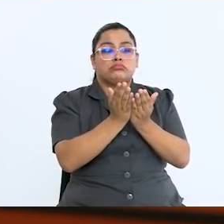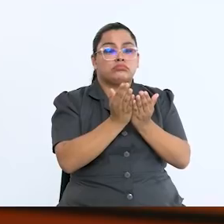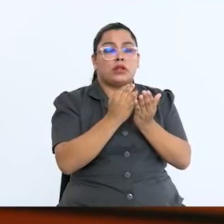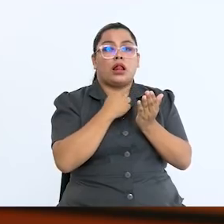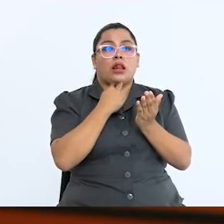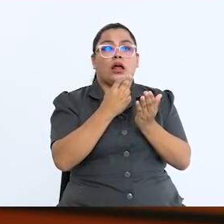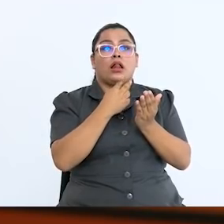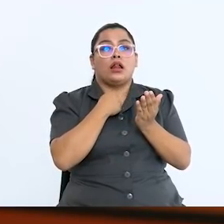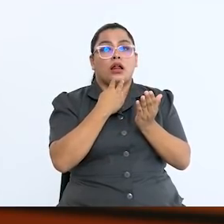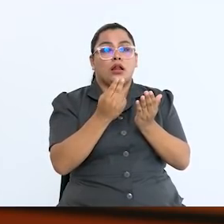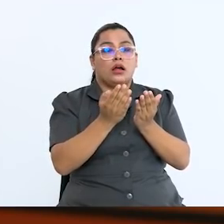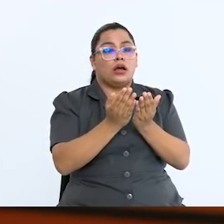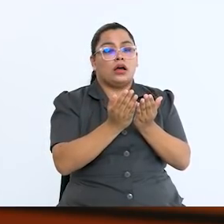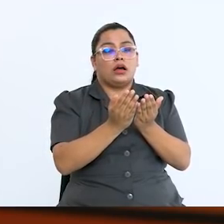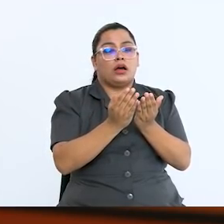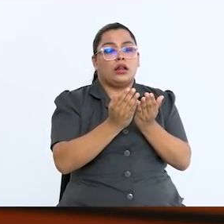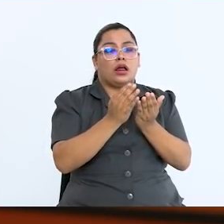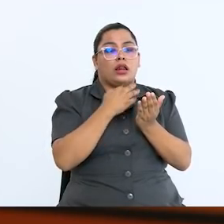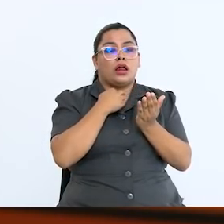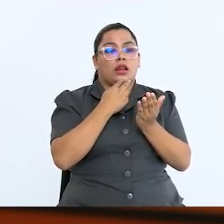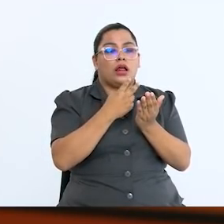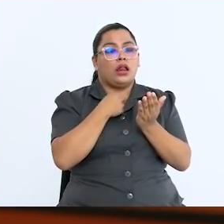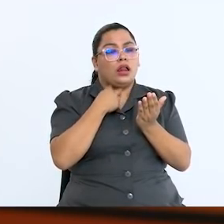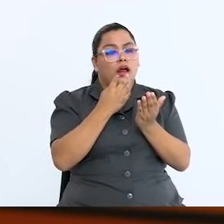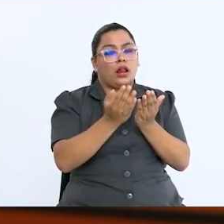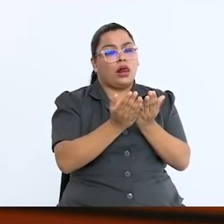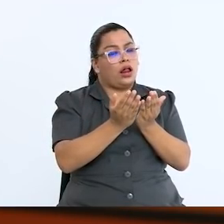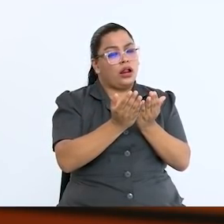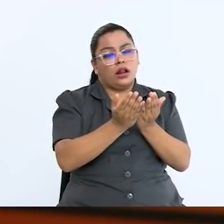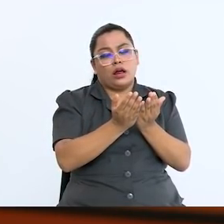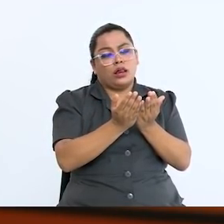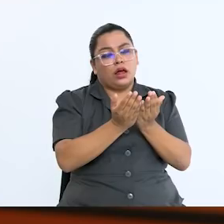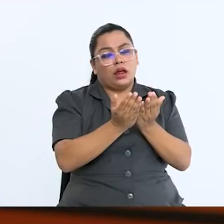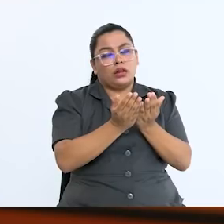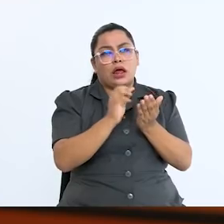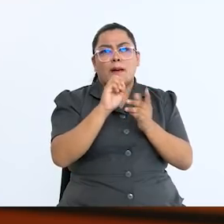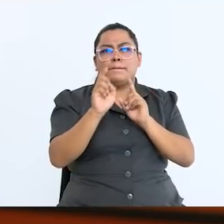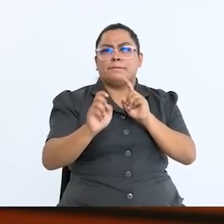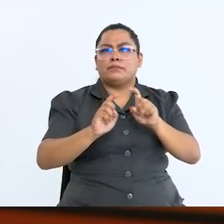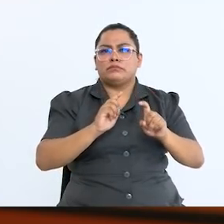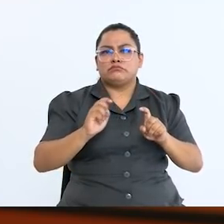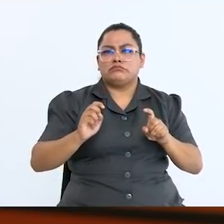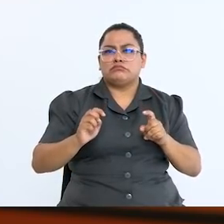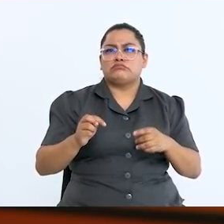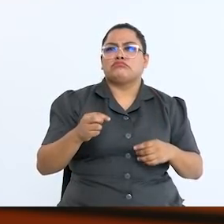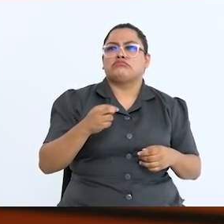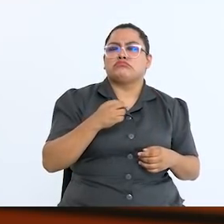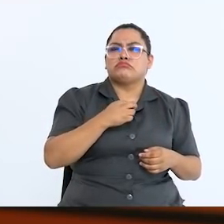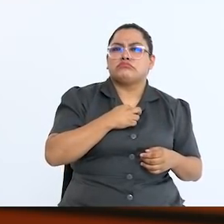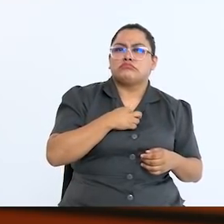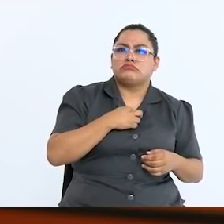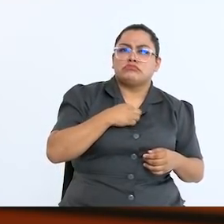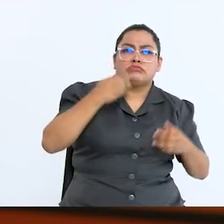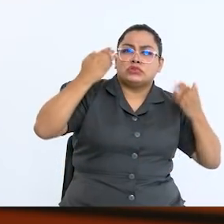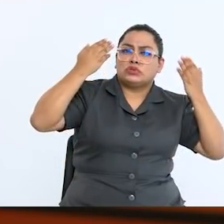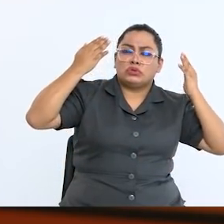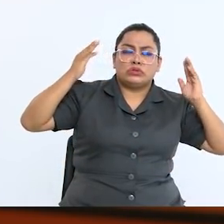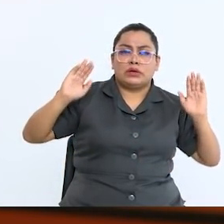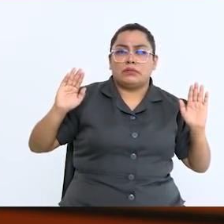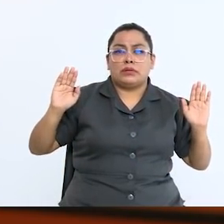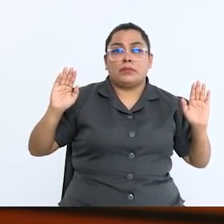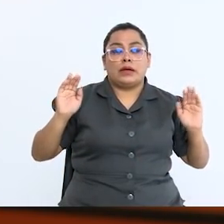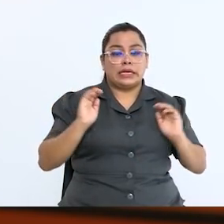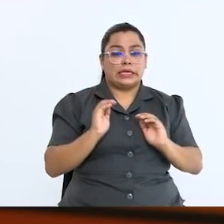va leyendo en voz alta y subvocaliza lo que va leyendo, pero tú le preguntas qué leyó, qué decía el texto y no